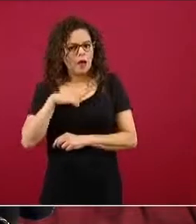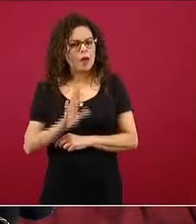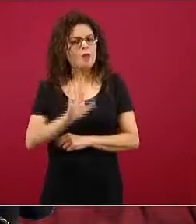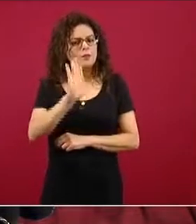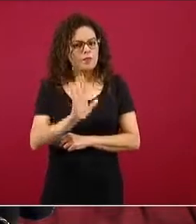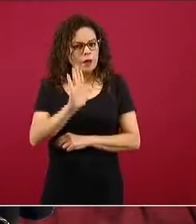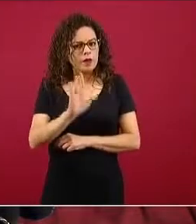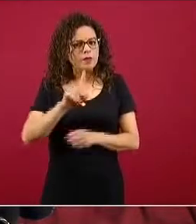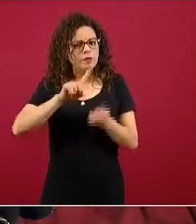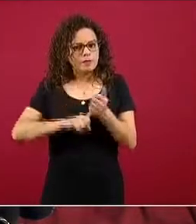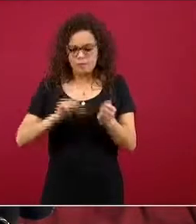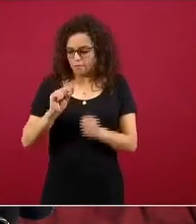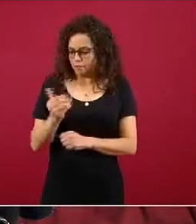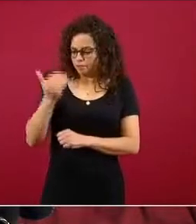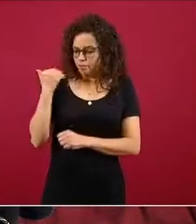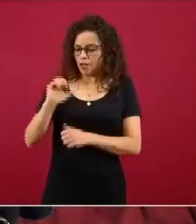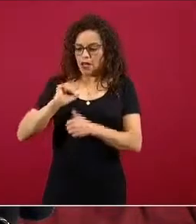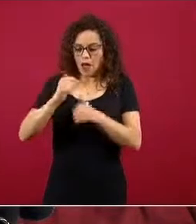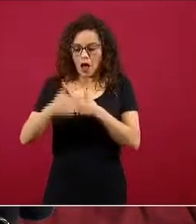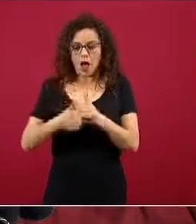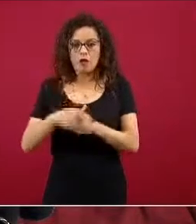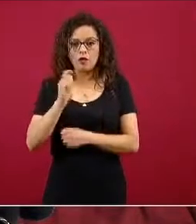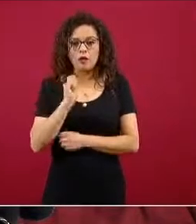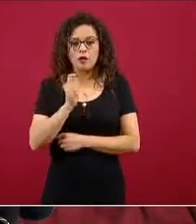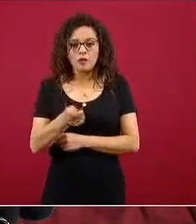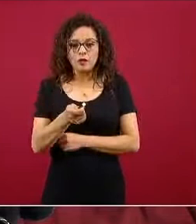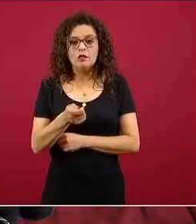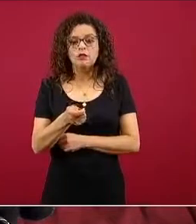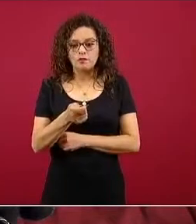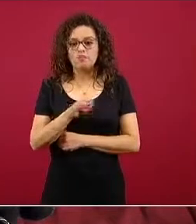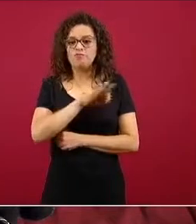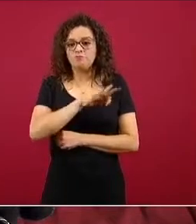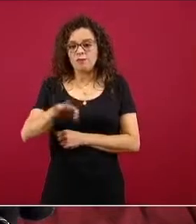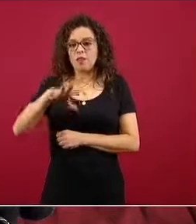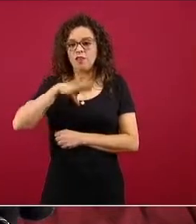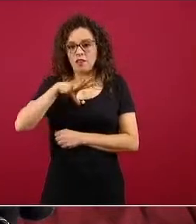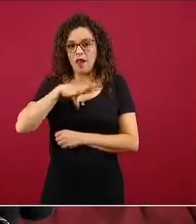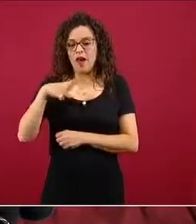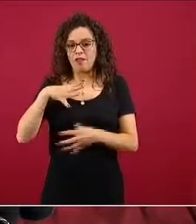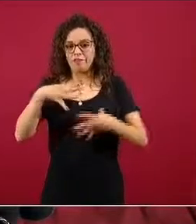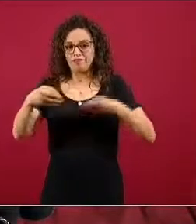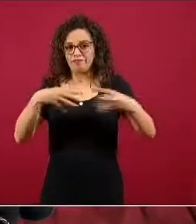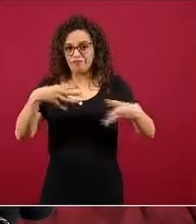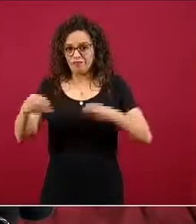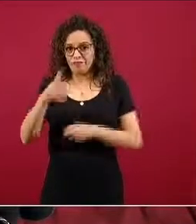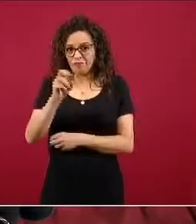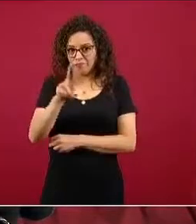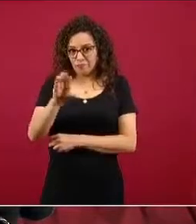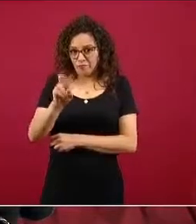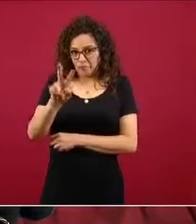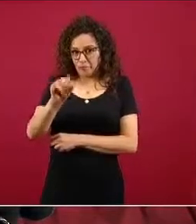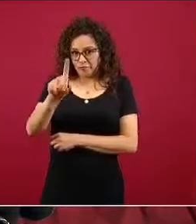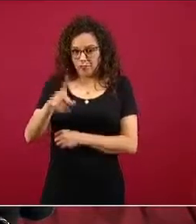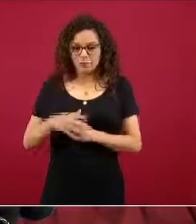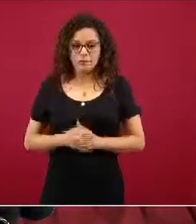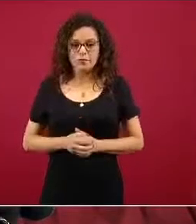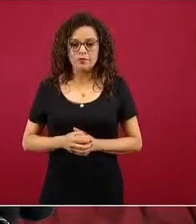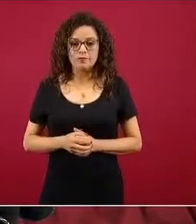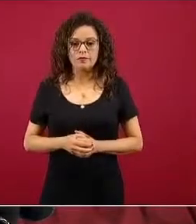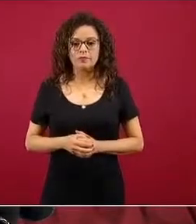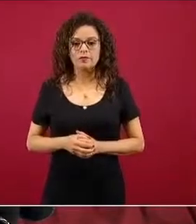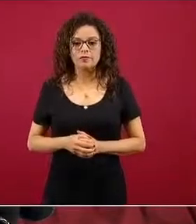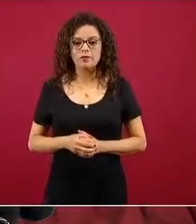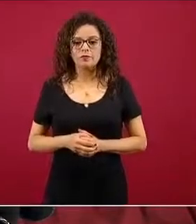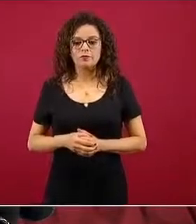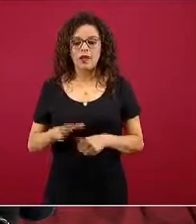una experiencia reciente de alto grado de probabilidad de contagio, por razones obvias que son estándares en los